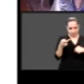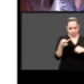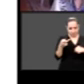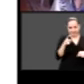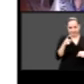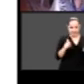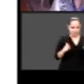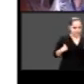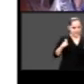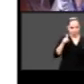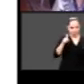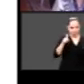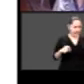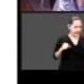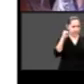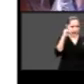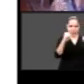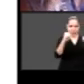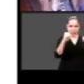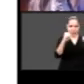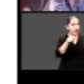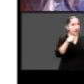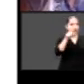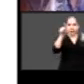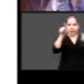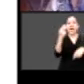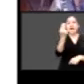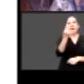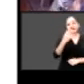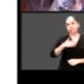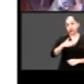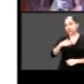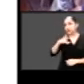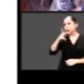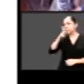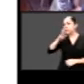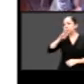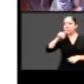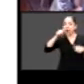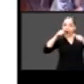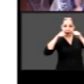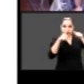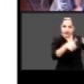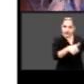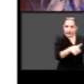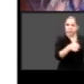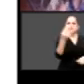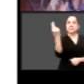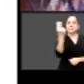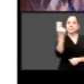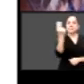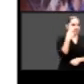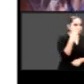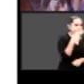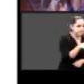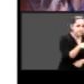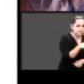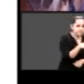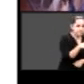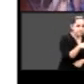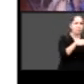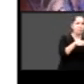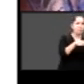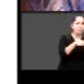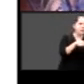atención hay que mirar lo que están mirando y hay que mirarlos a ellos también claramente no nos podemos pasar